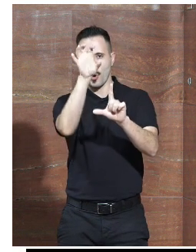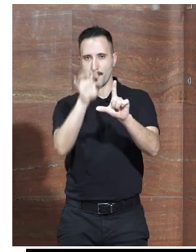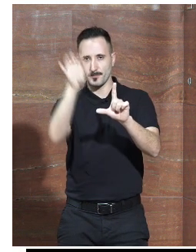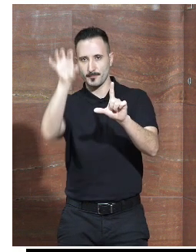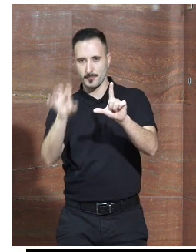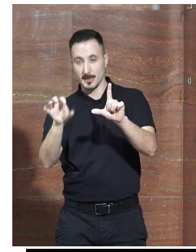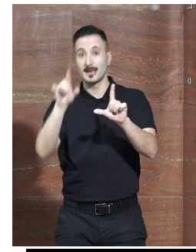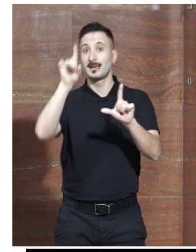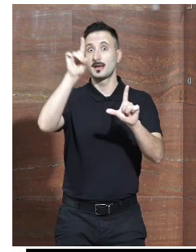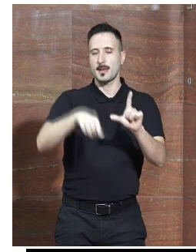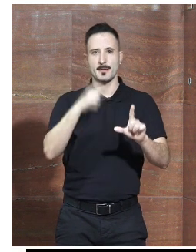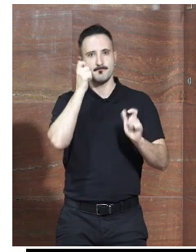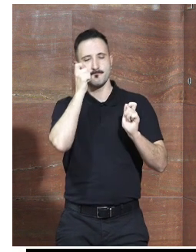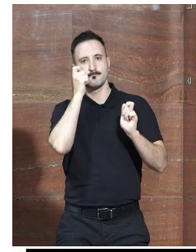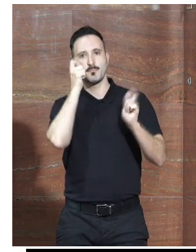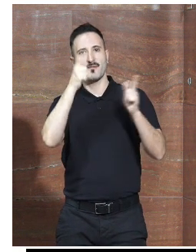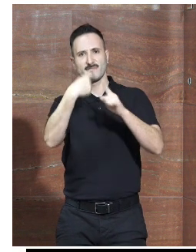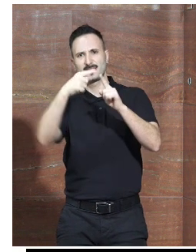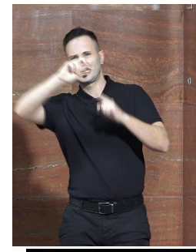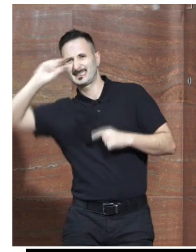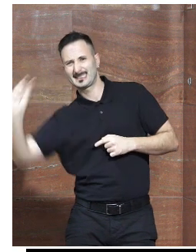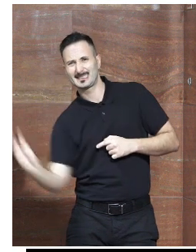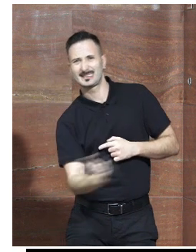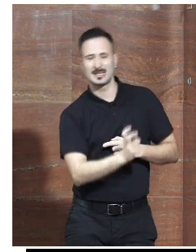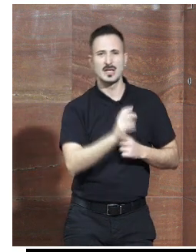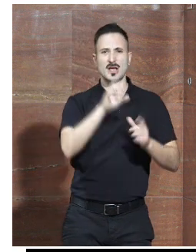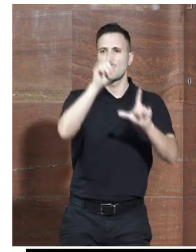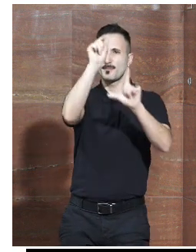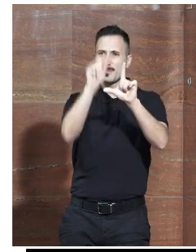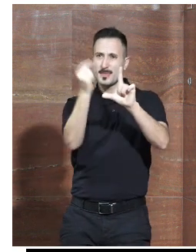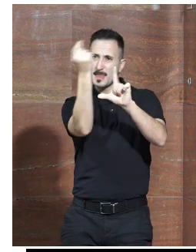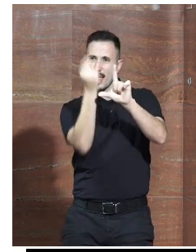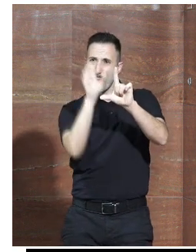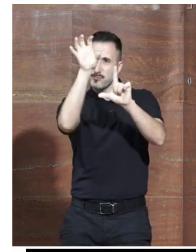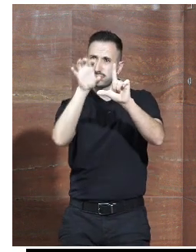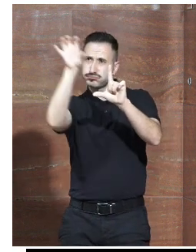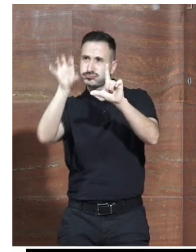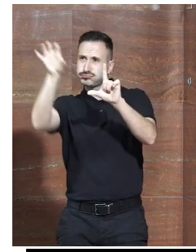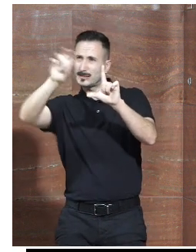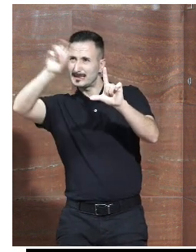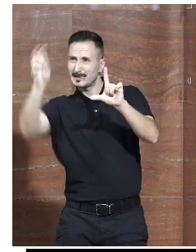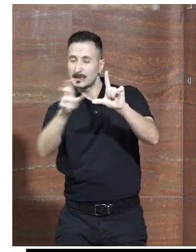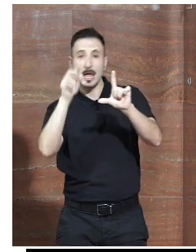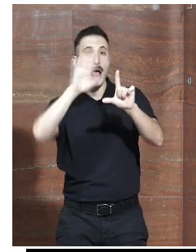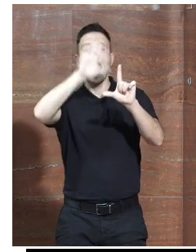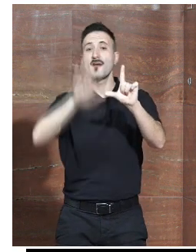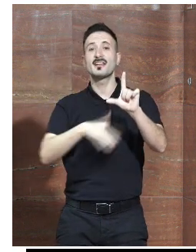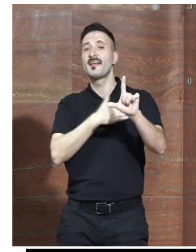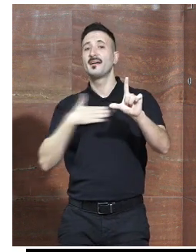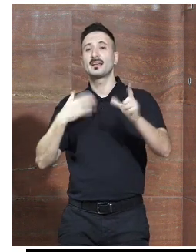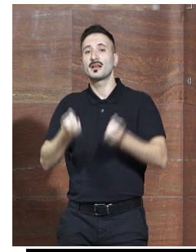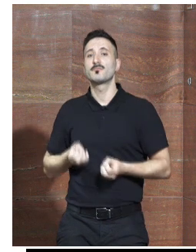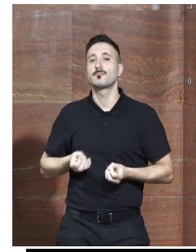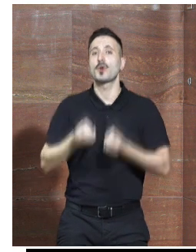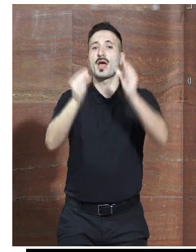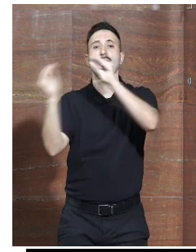encontramos con una variedad, esto es una síntesis de todos los pictogramas, una variedad de pictogramas que al final lo que quieren comunicar es